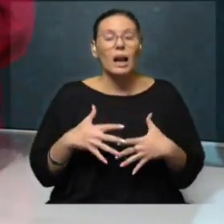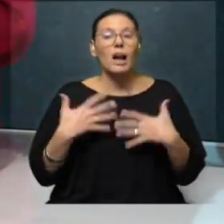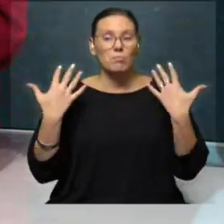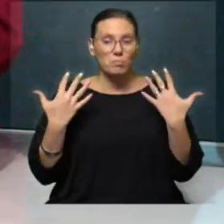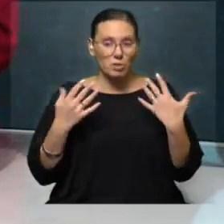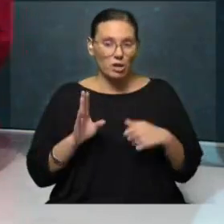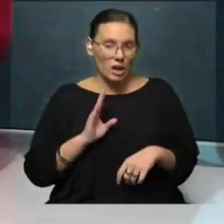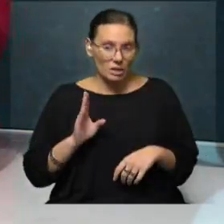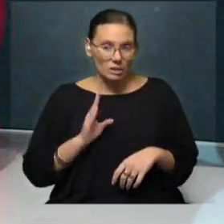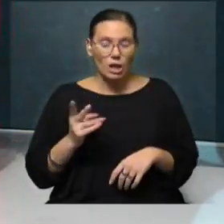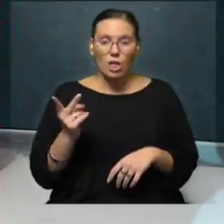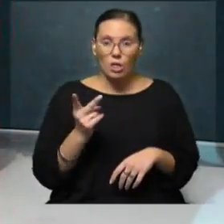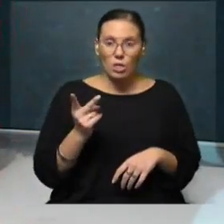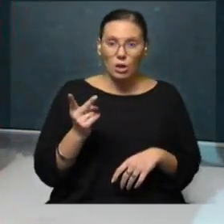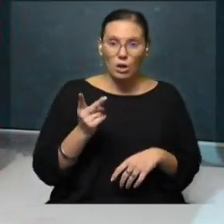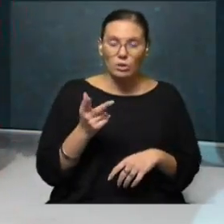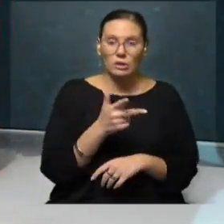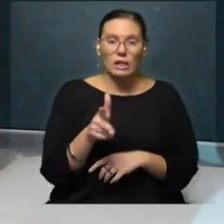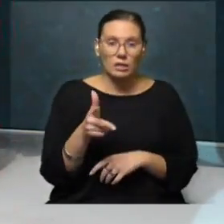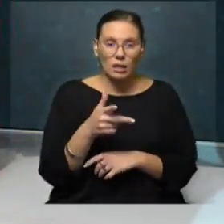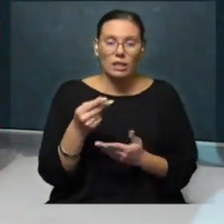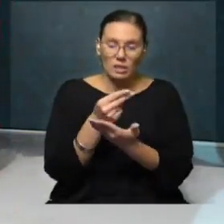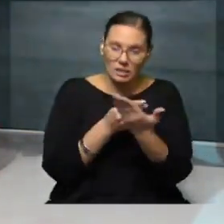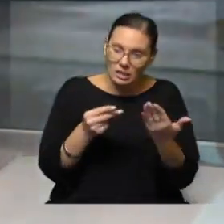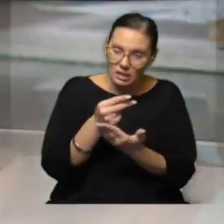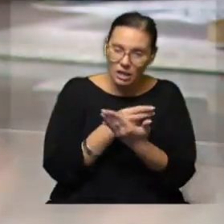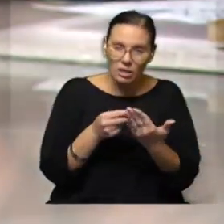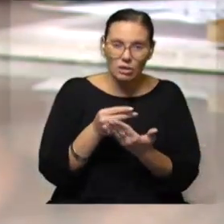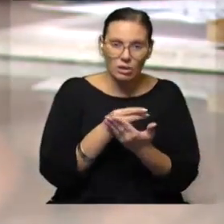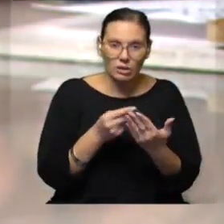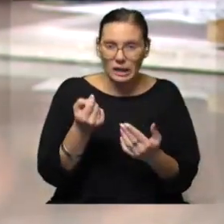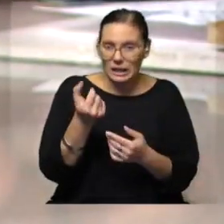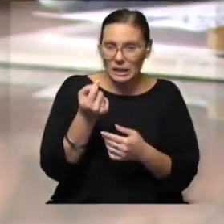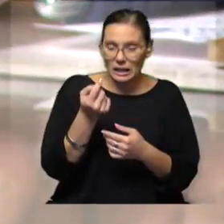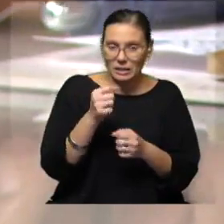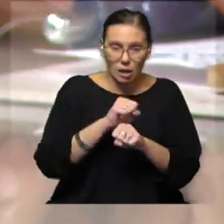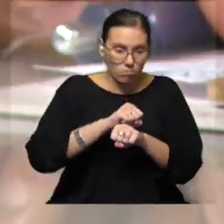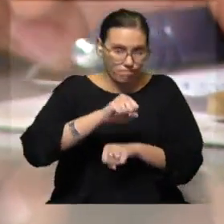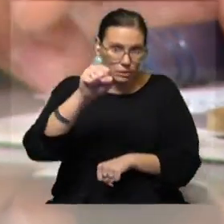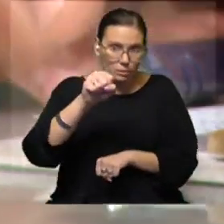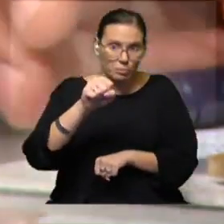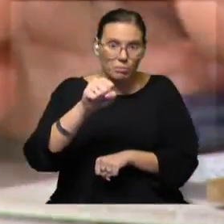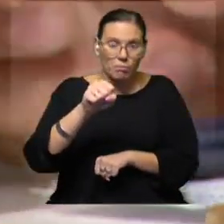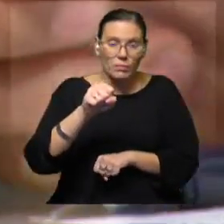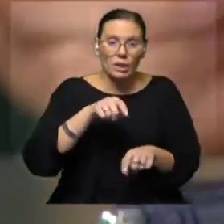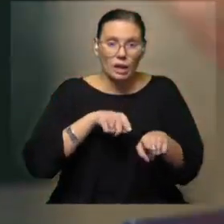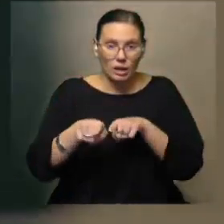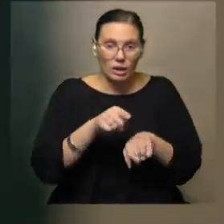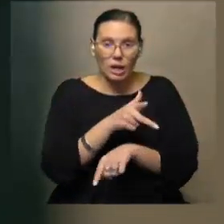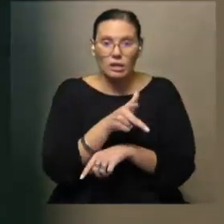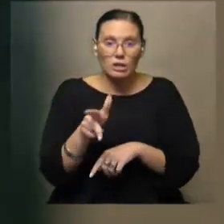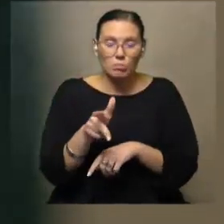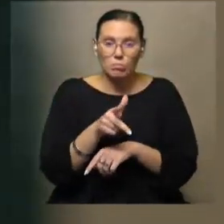campeonas son dos animadoras y diseñadoras que están recién graduadas de la carrera animación